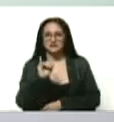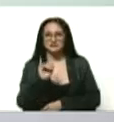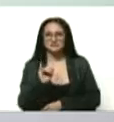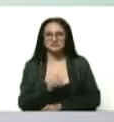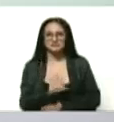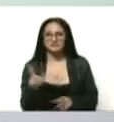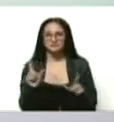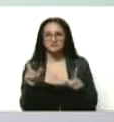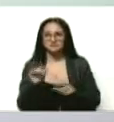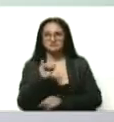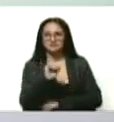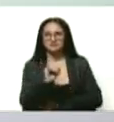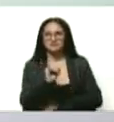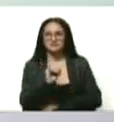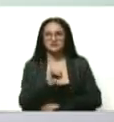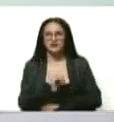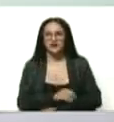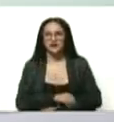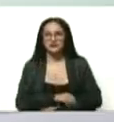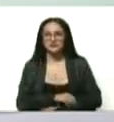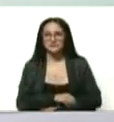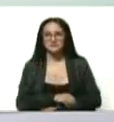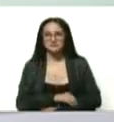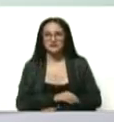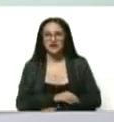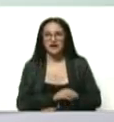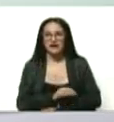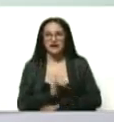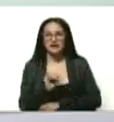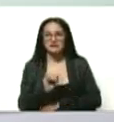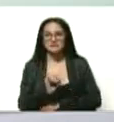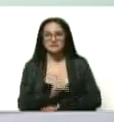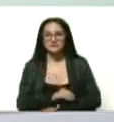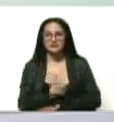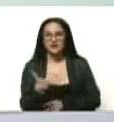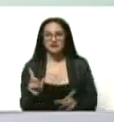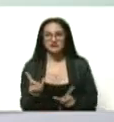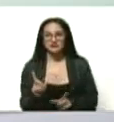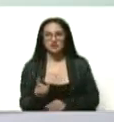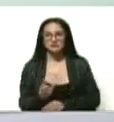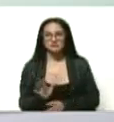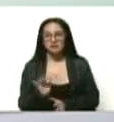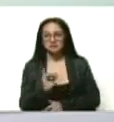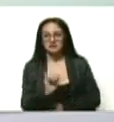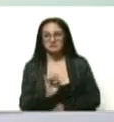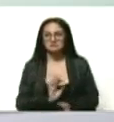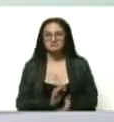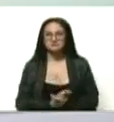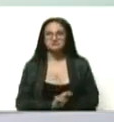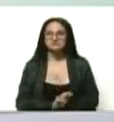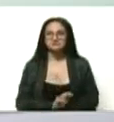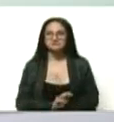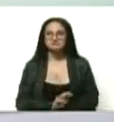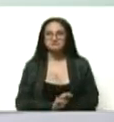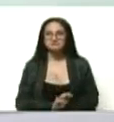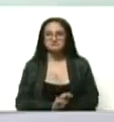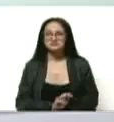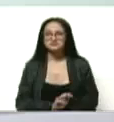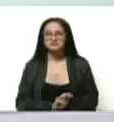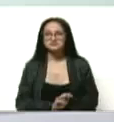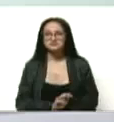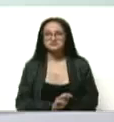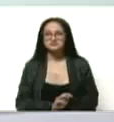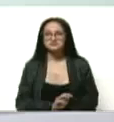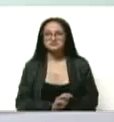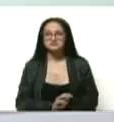es la siguiente. Hay un retorno importante de venezolanos y venezolanas al país y se espera que formen parte